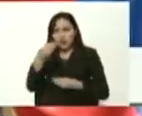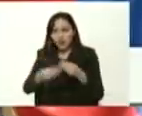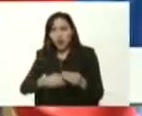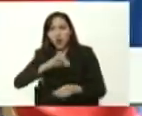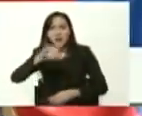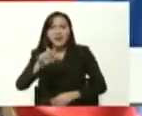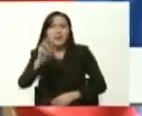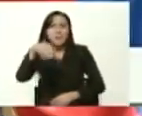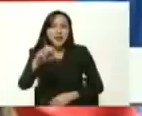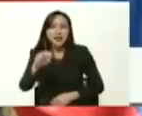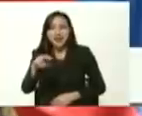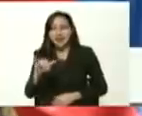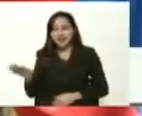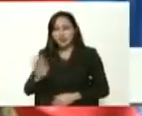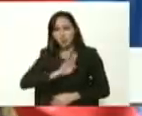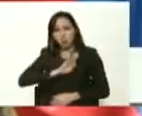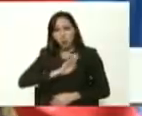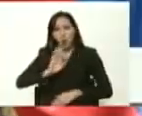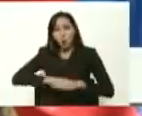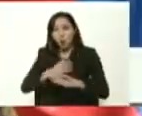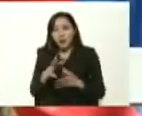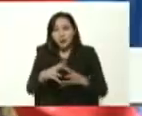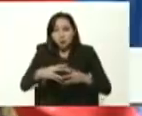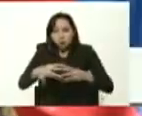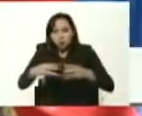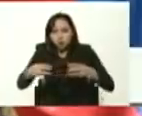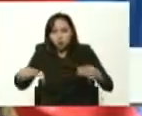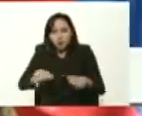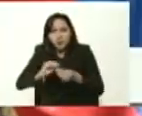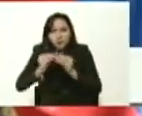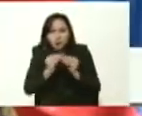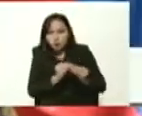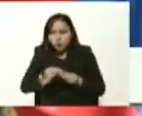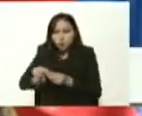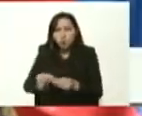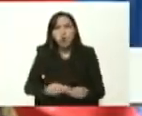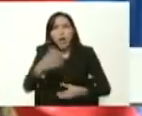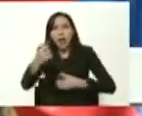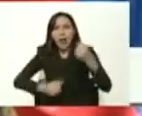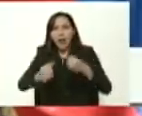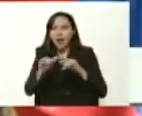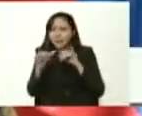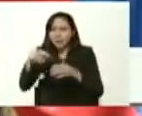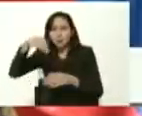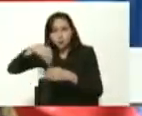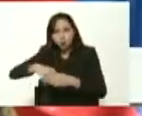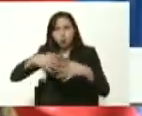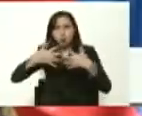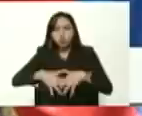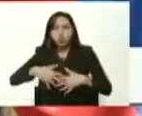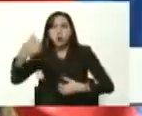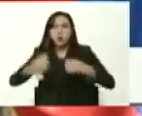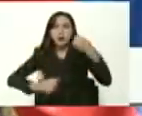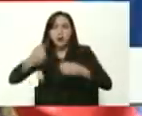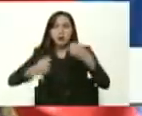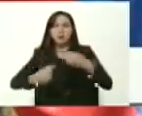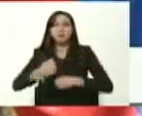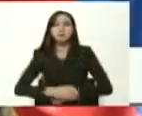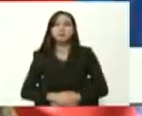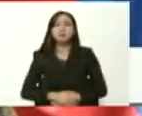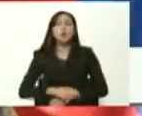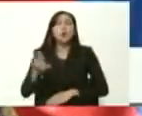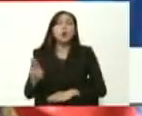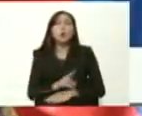Jiménez, quien empaquetaba este producto en la planta de Lácteo Los Andes. Y se presume que